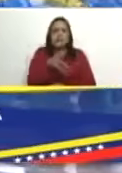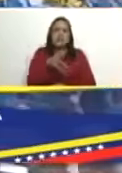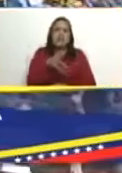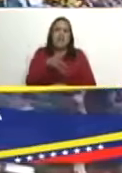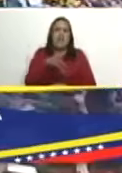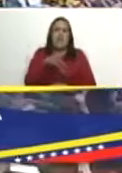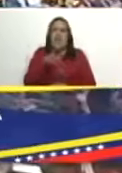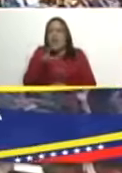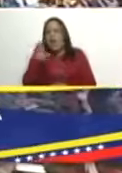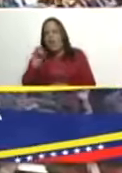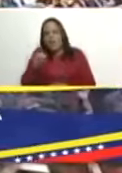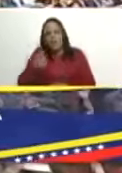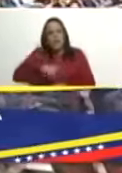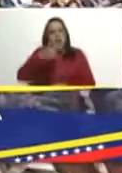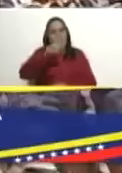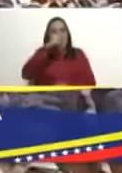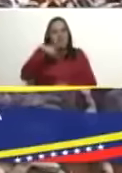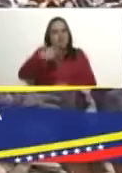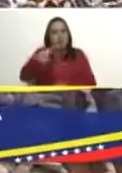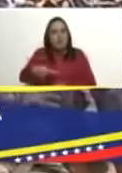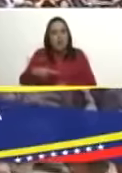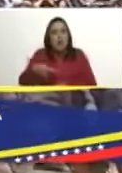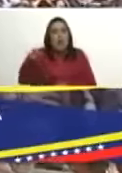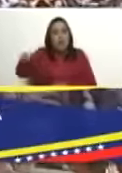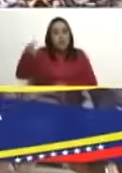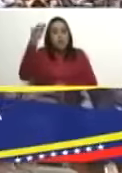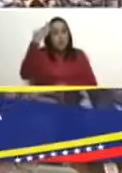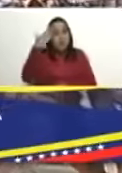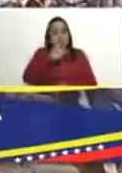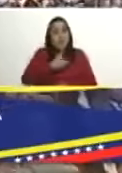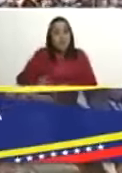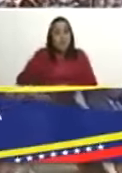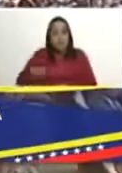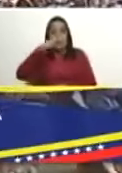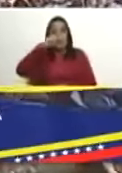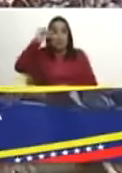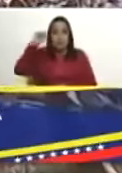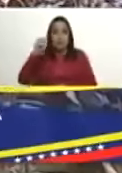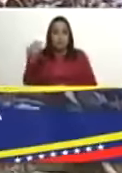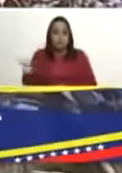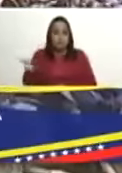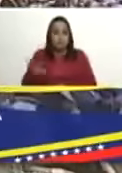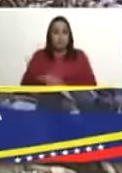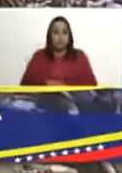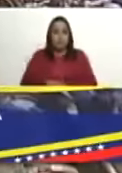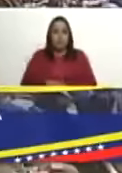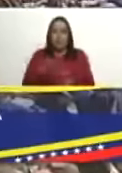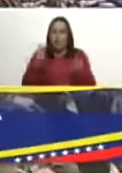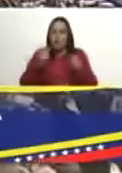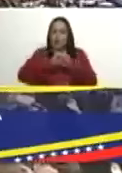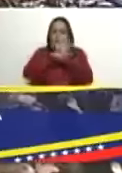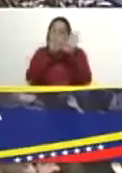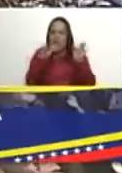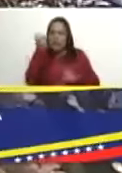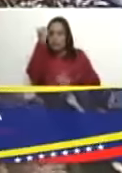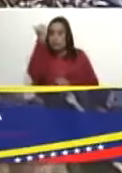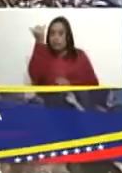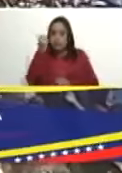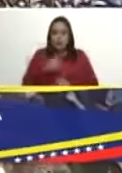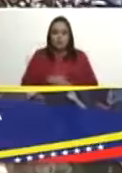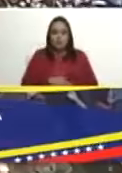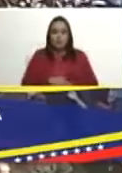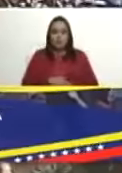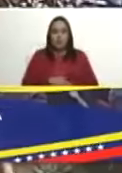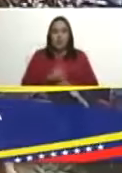años después. Eso lo sabe el presidente Nicolás Maduro con mucha claridad.